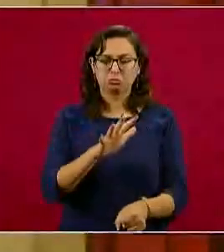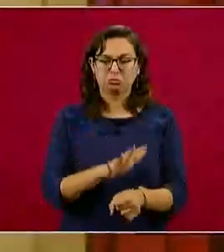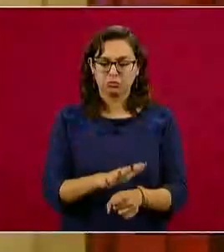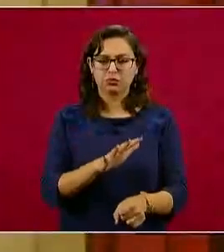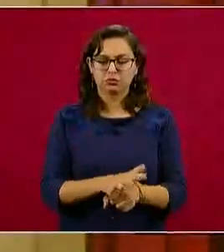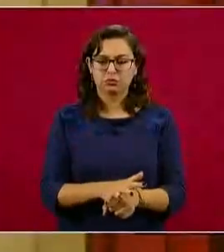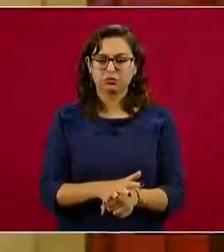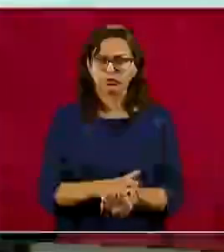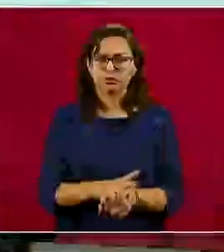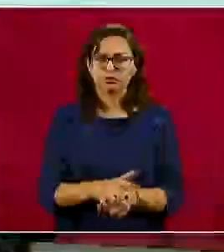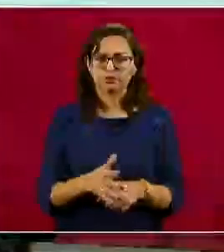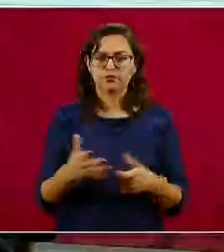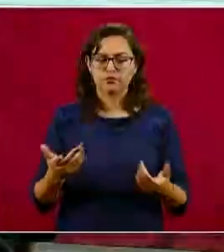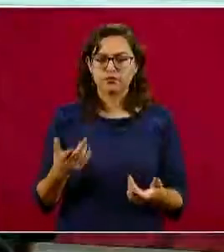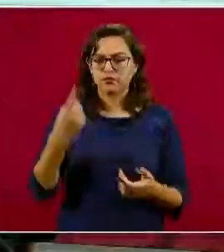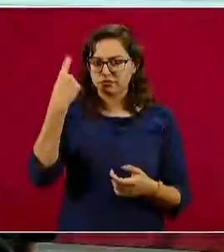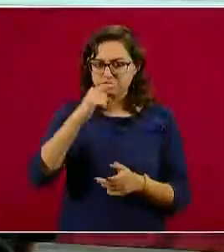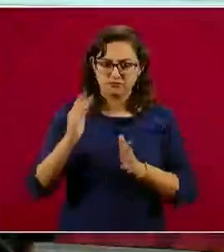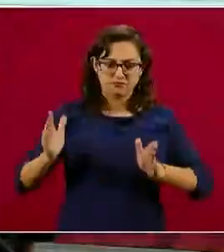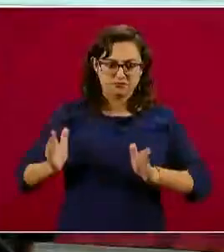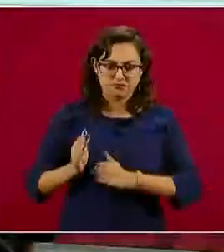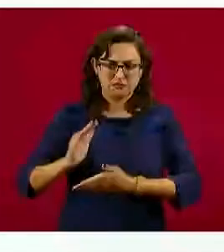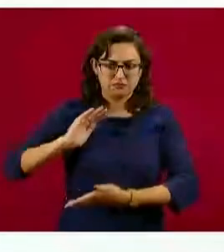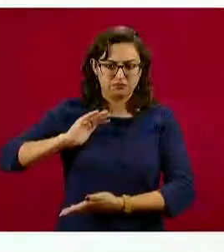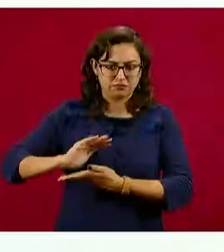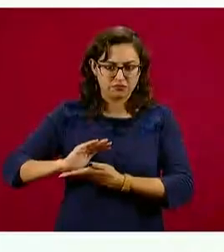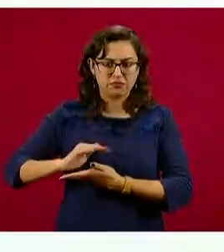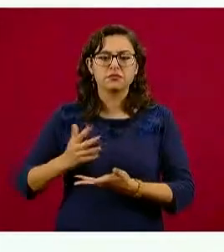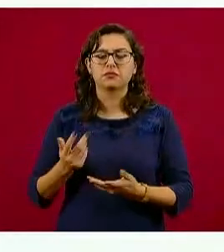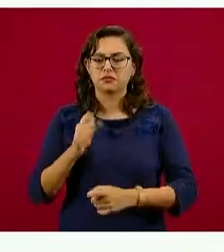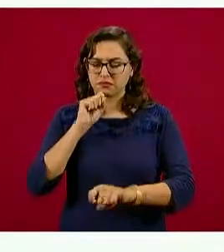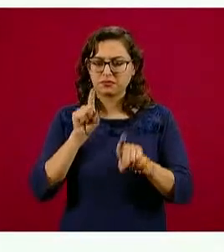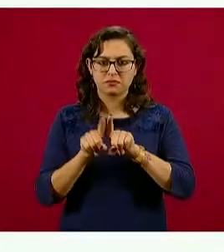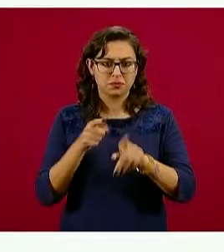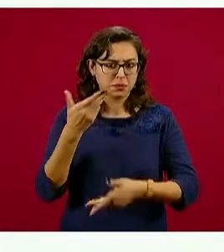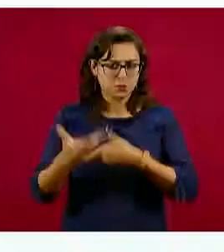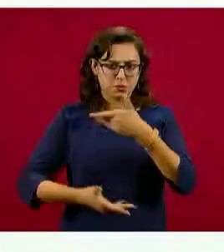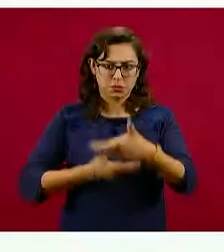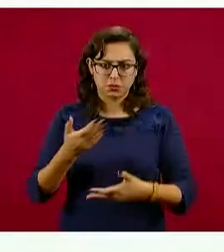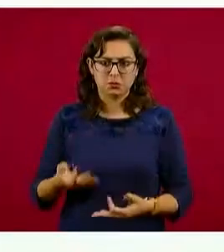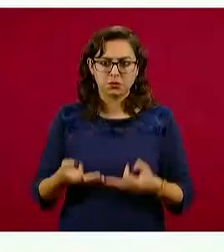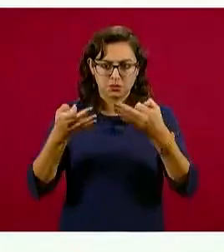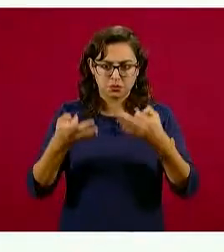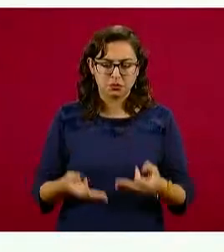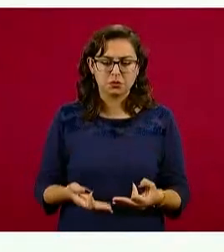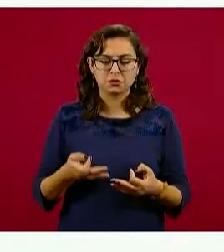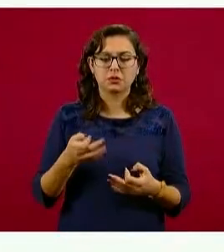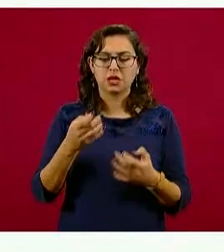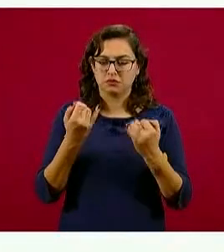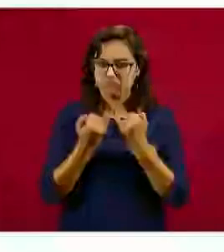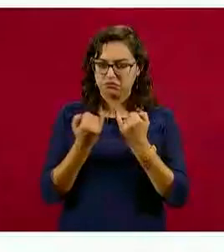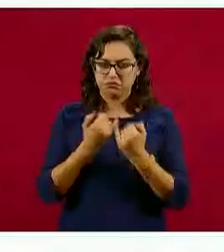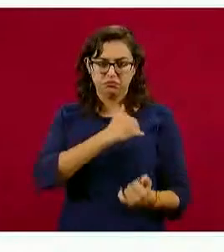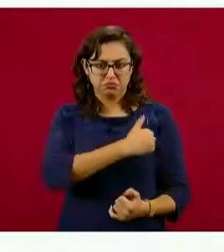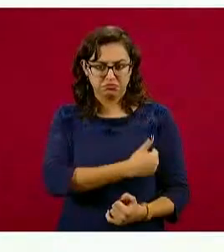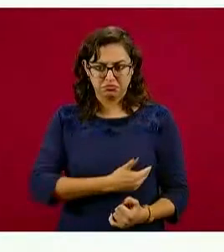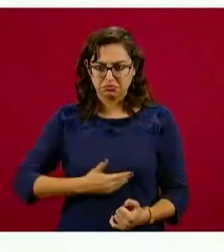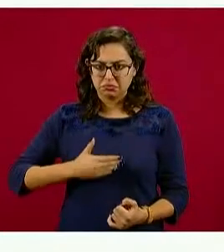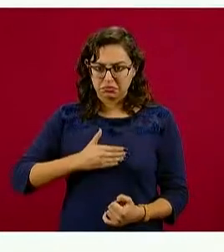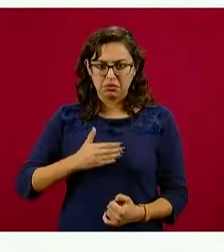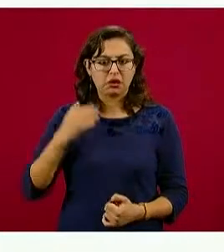el uso y mastógrafos para tomar mamografías, servicios médicos de primer nivel para la exploración mamaria. Son